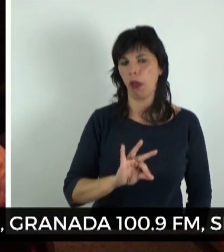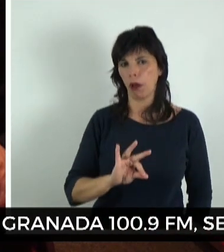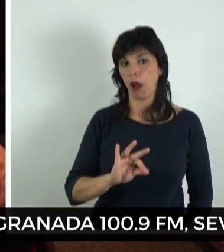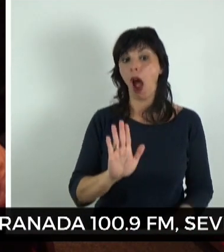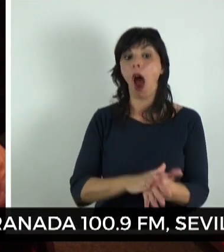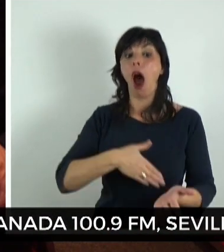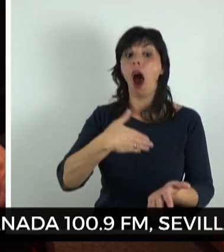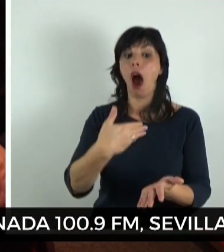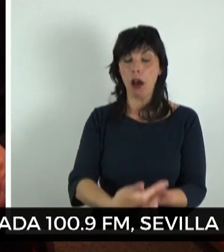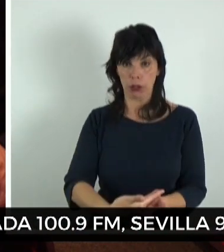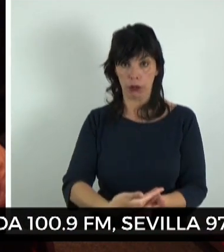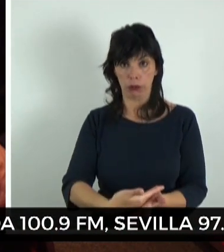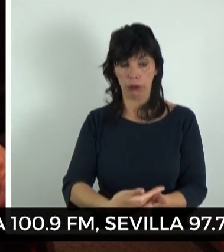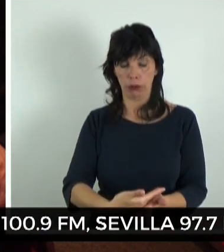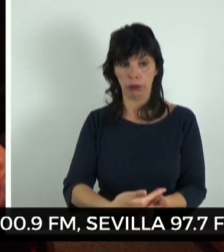hasta el momento